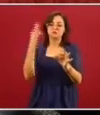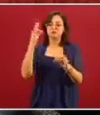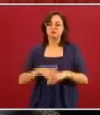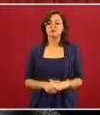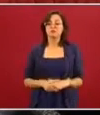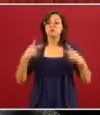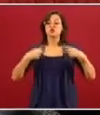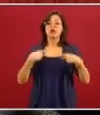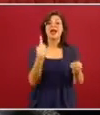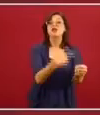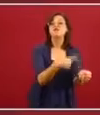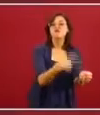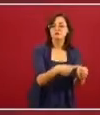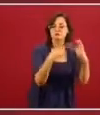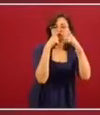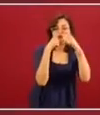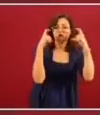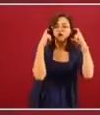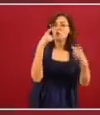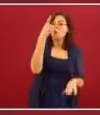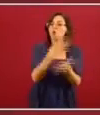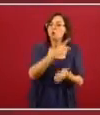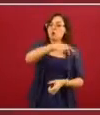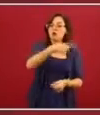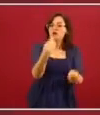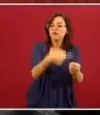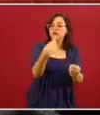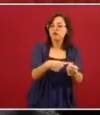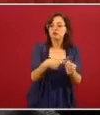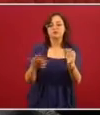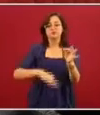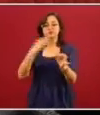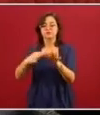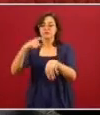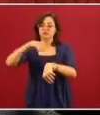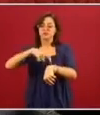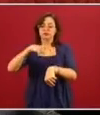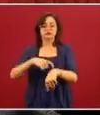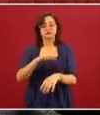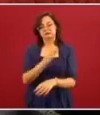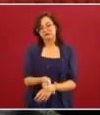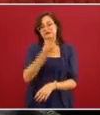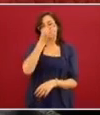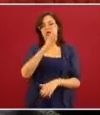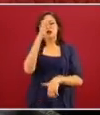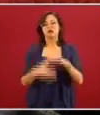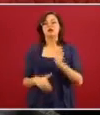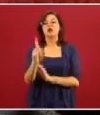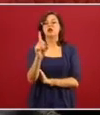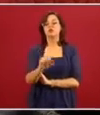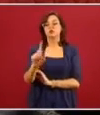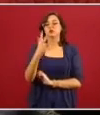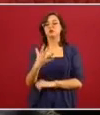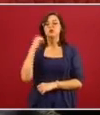usar cubrebocas. La persona enferma debe usar cubrebocas. Hasta aquí lo vamos a dejar, son las 19:57 de este domingo 5